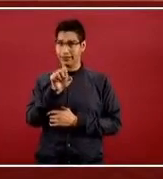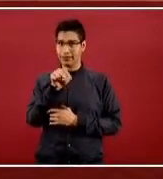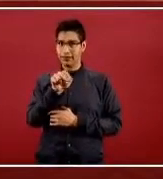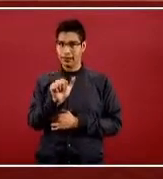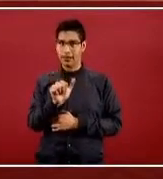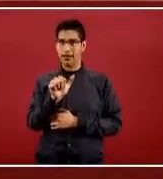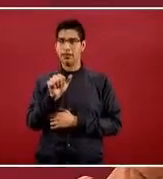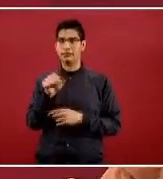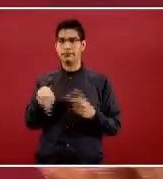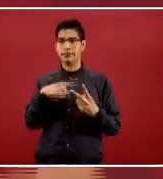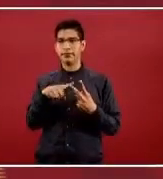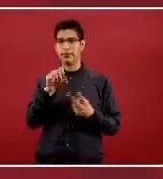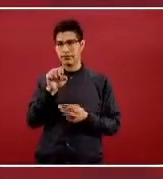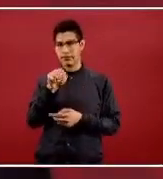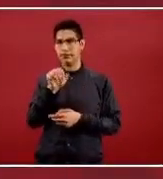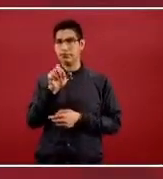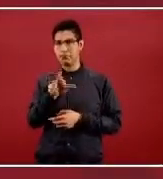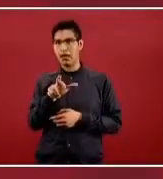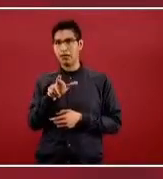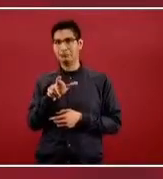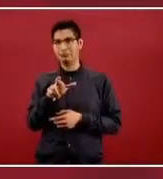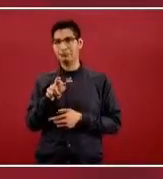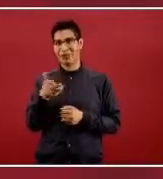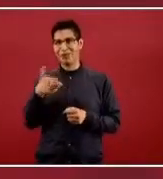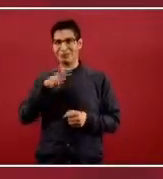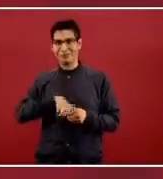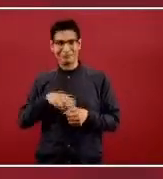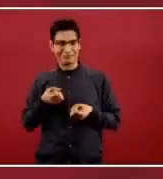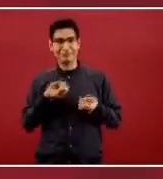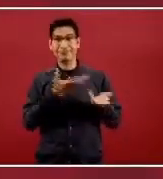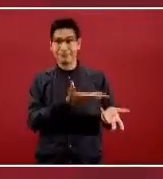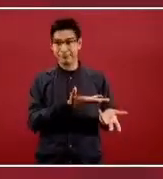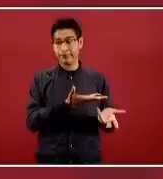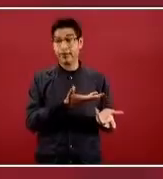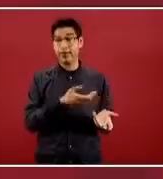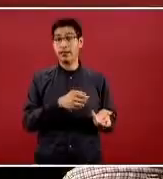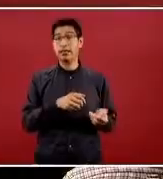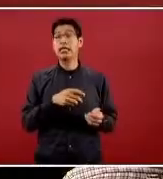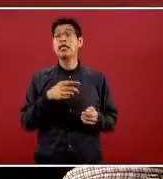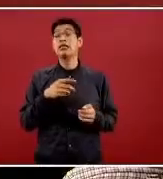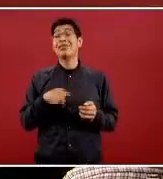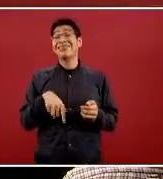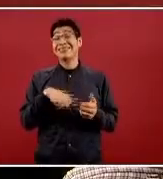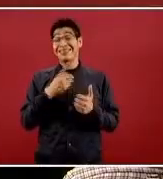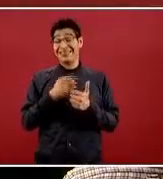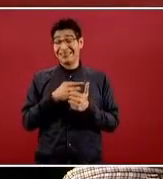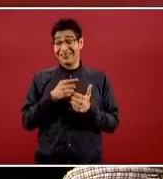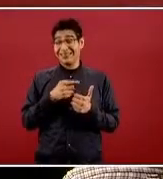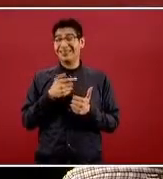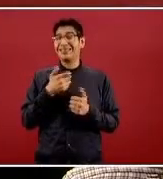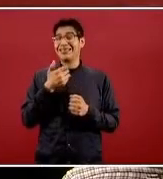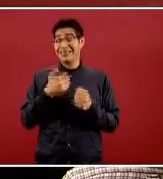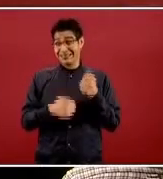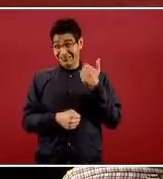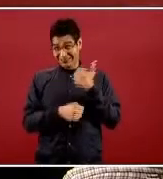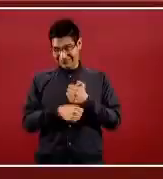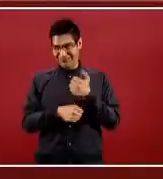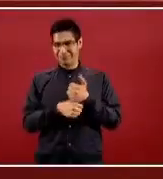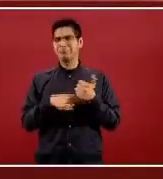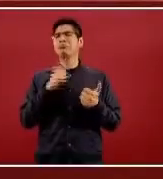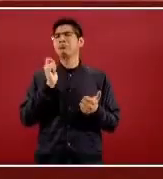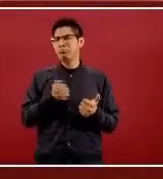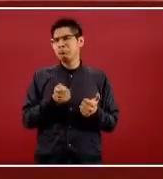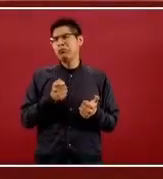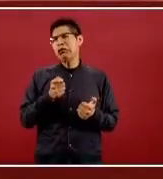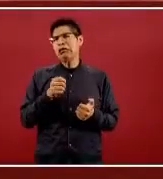la expansión de capacidades. Luego viene el uso de infraestructura que no es primariamente diseñada para la atención,